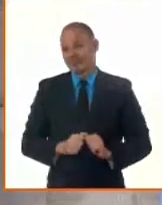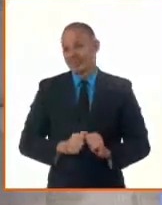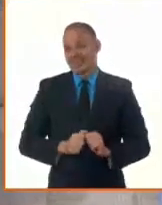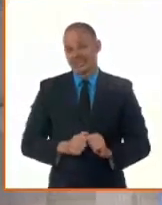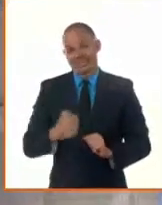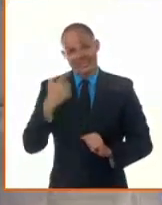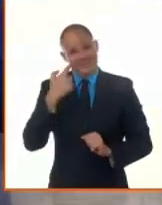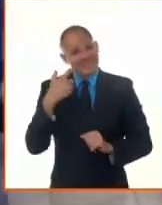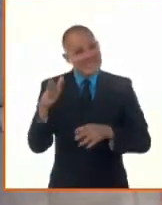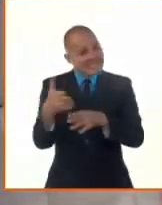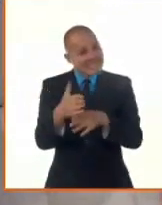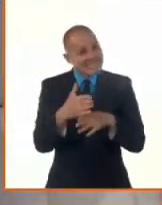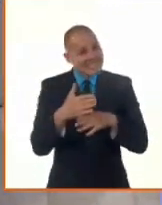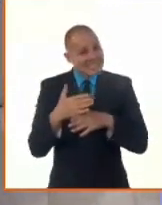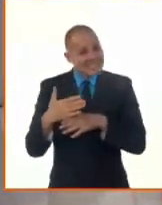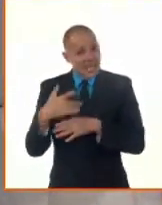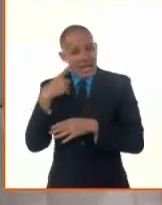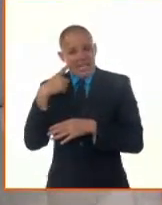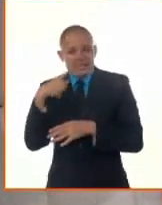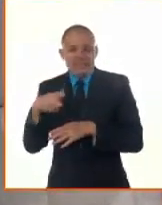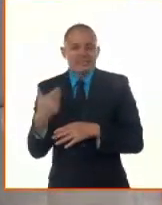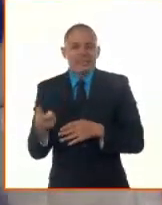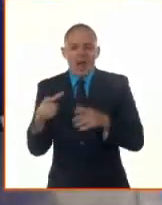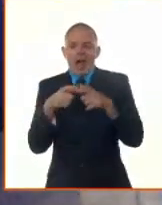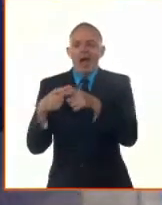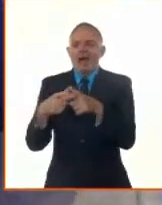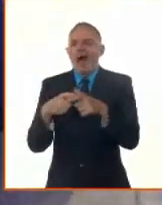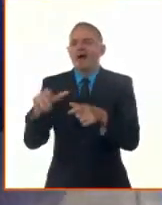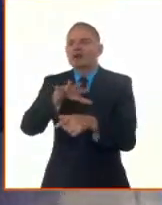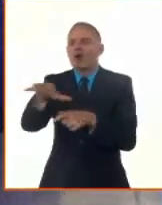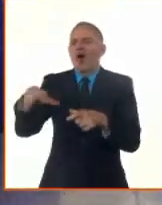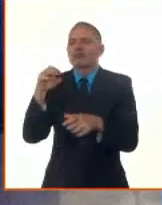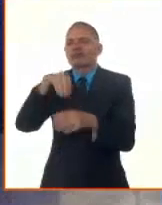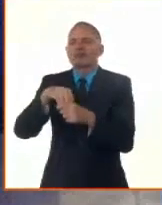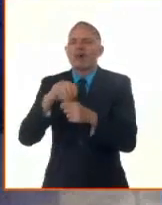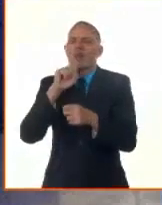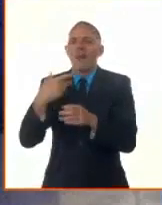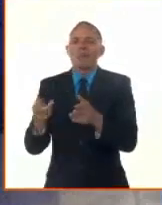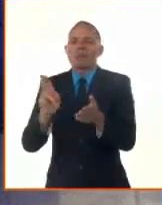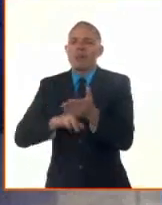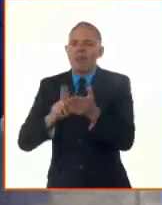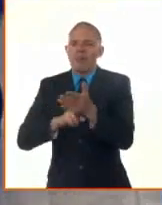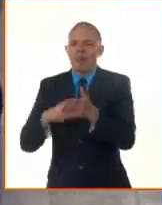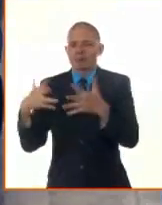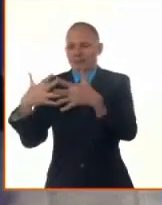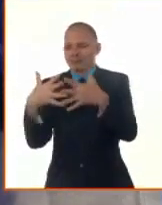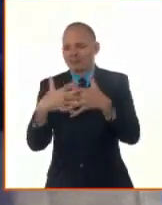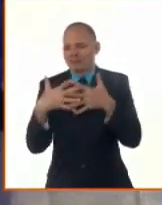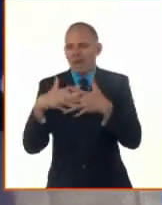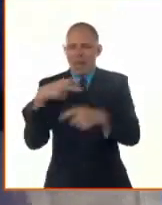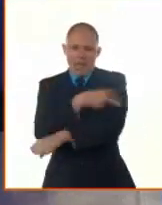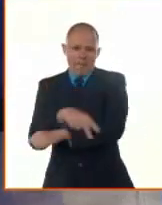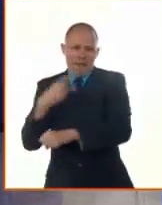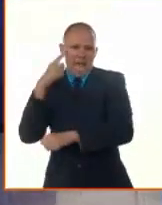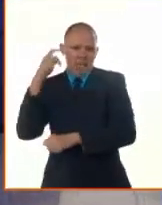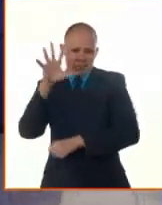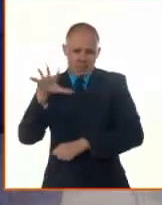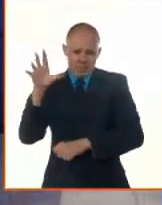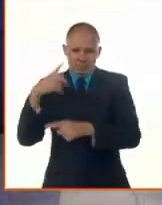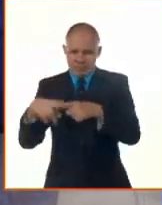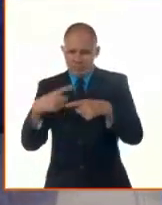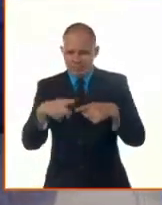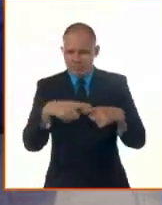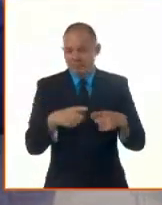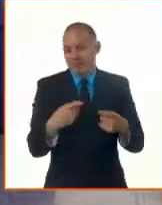organizaciones de cooperación su integración en la franja en la ruta que no tienen nada que ver con la política de Estados Unidos Entonces esto crea nuevas